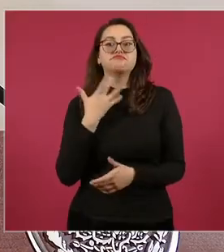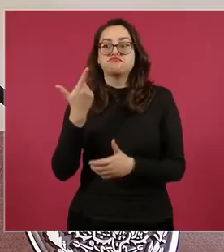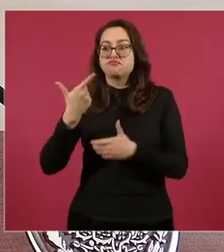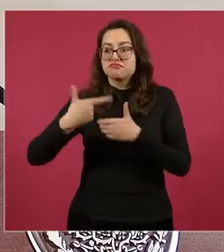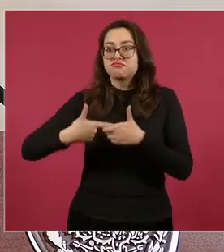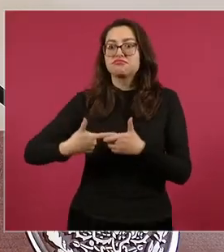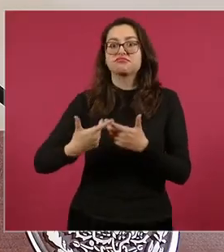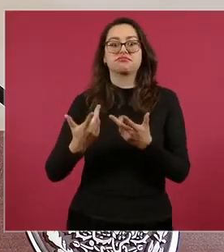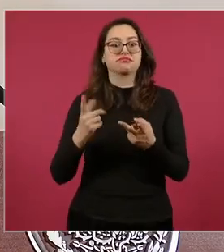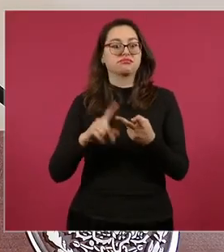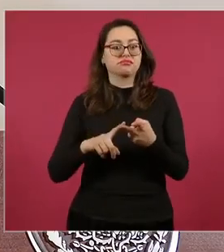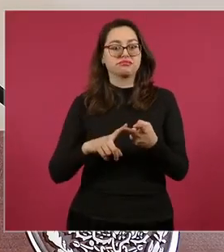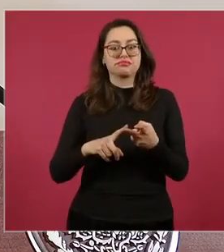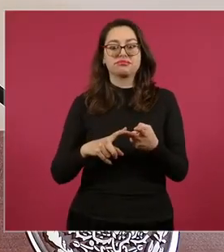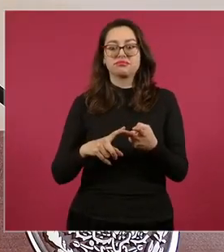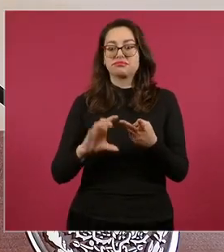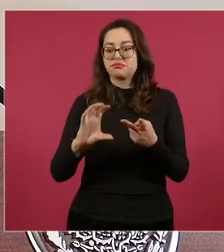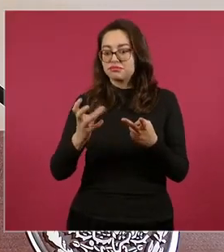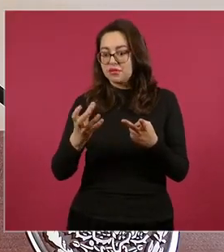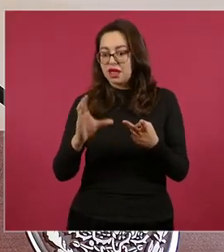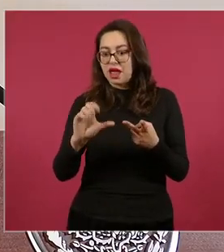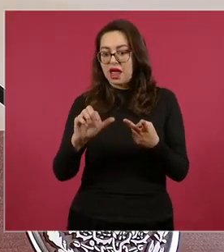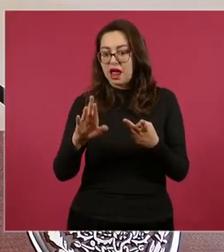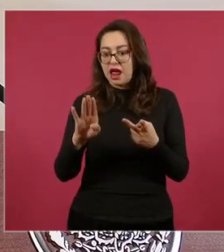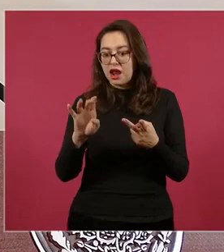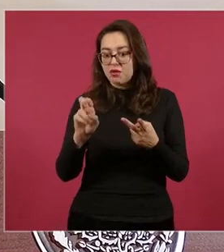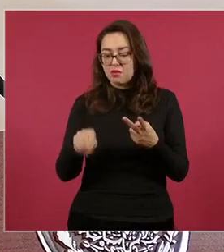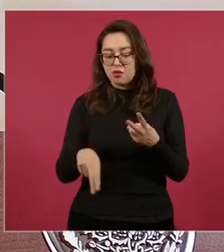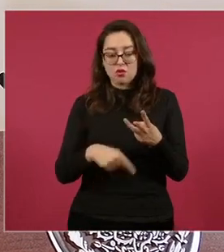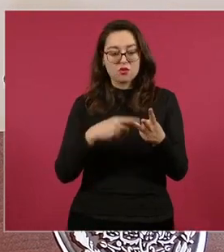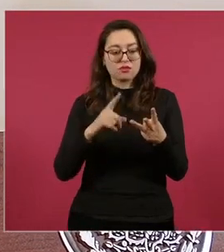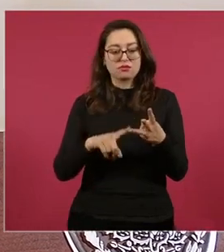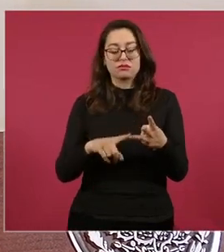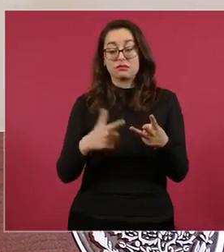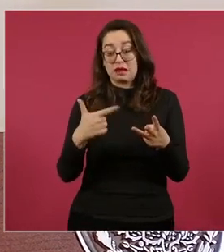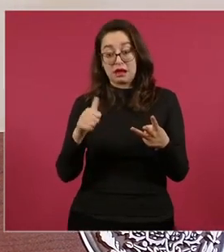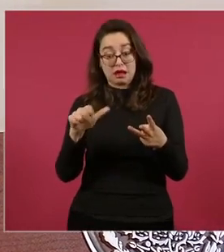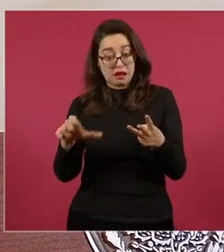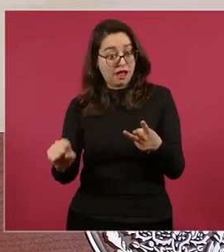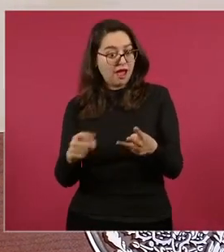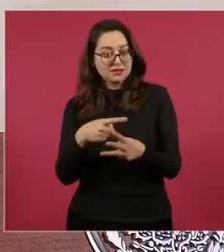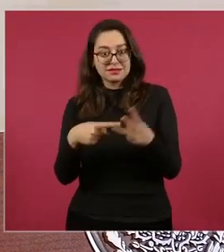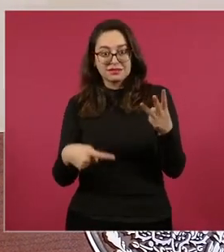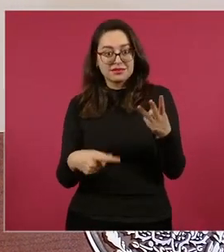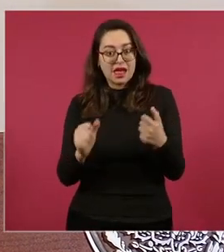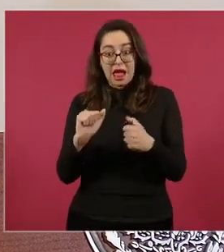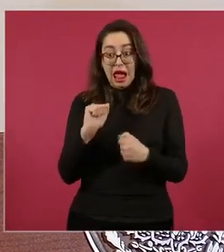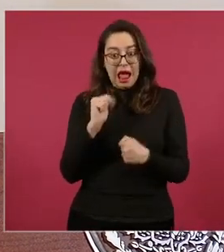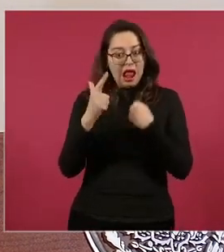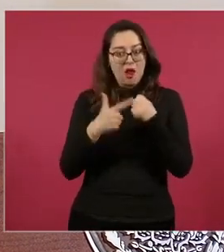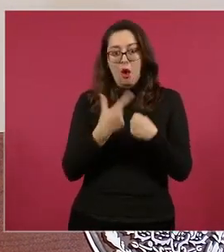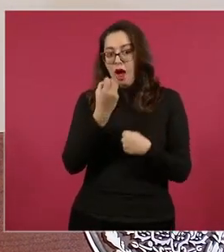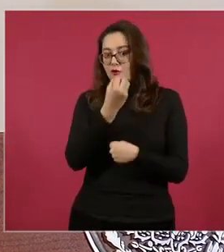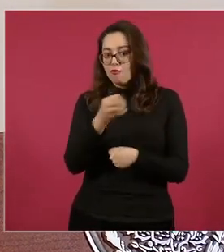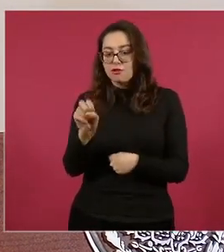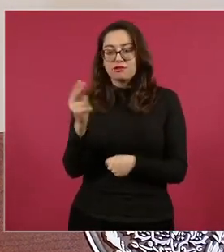una buena cantidad de los componentes de los costos para la generación de la